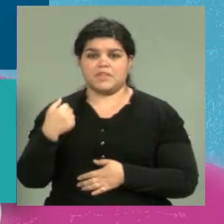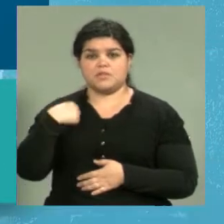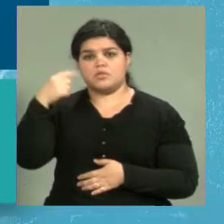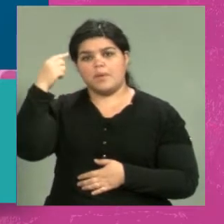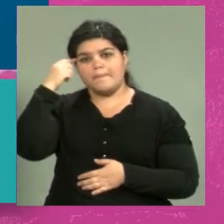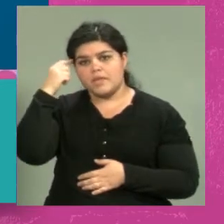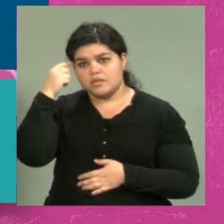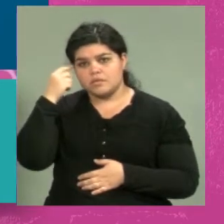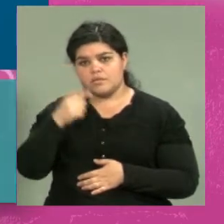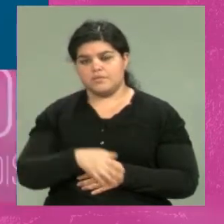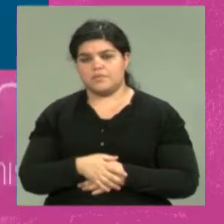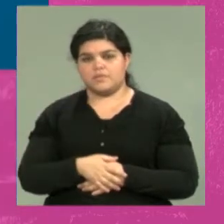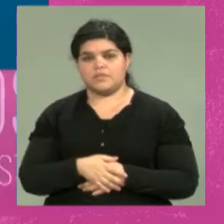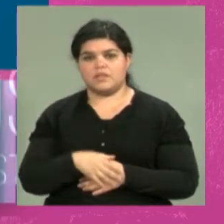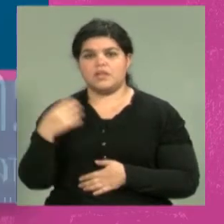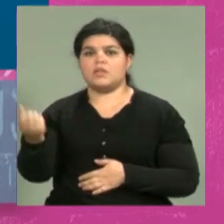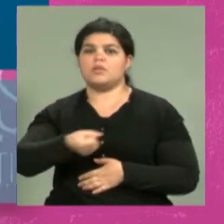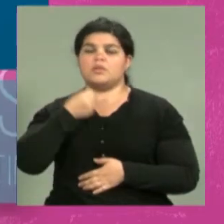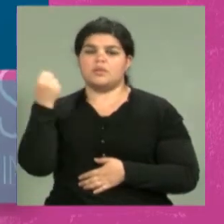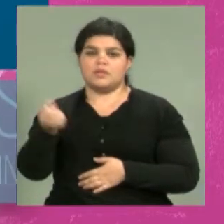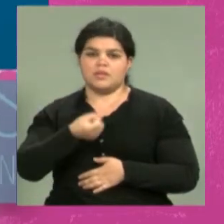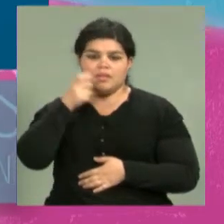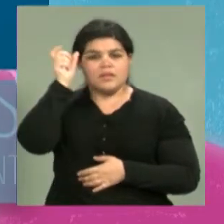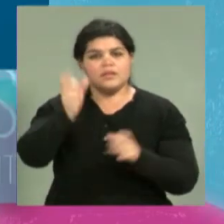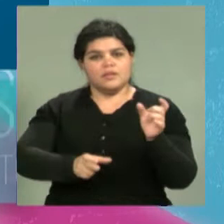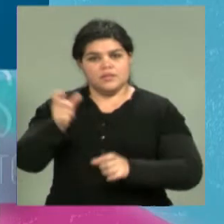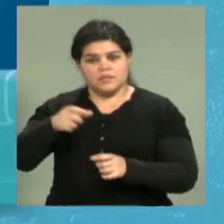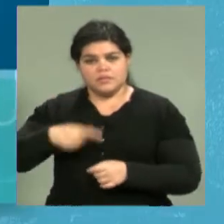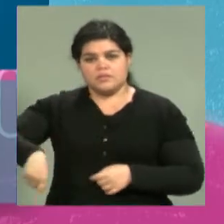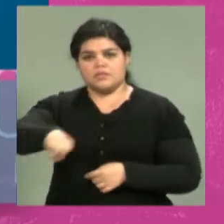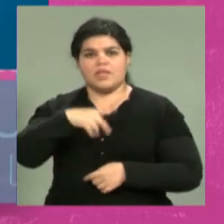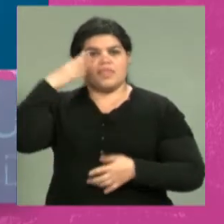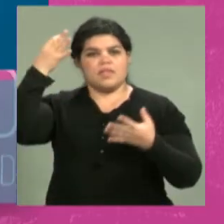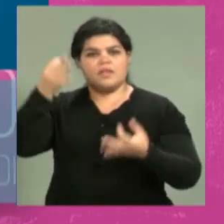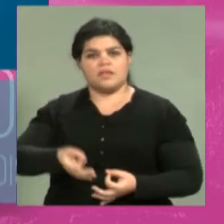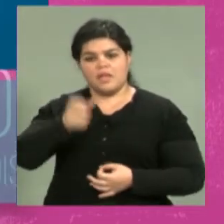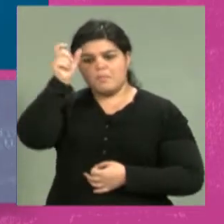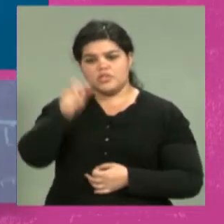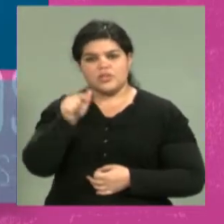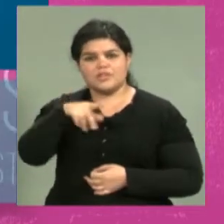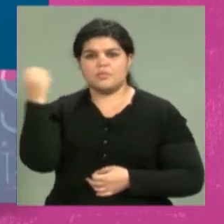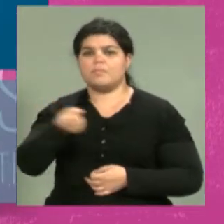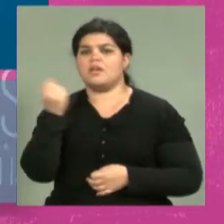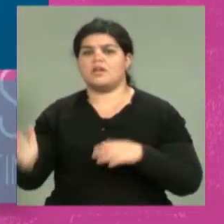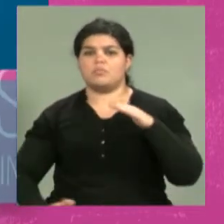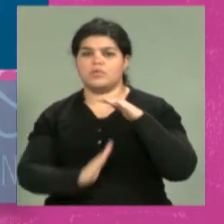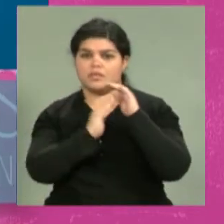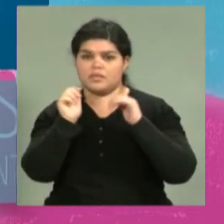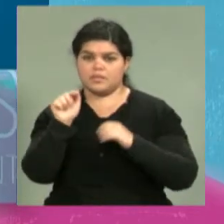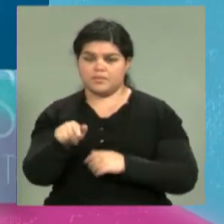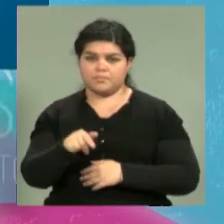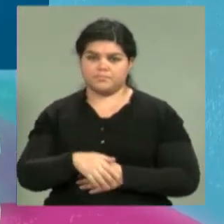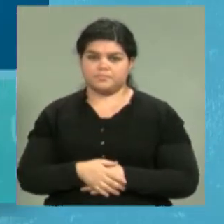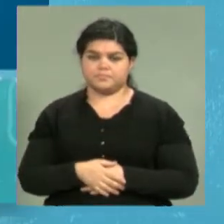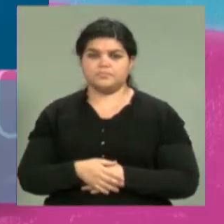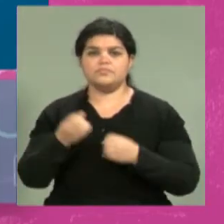lo importante es tener en cuenta la humanización de todo esto. Creo que la dignidad de la persona es lo central en esto, porque justamente